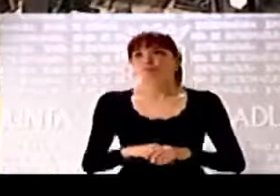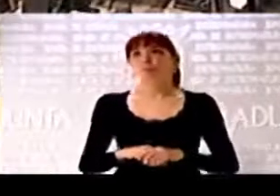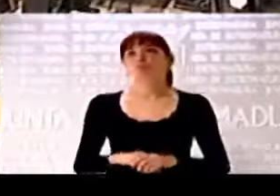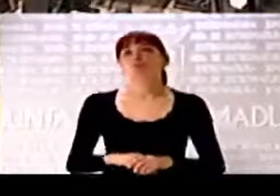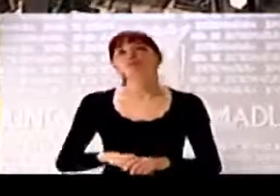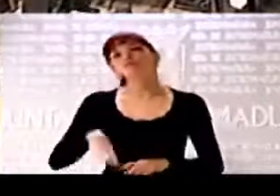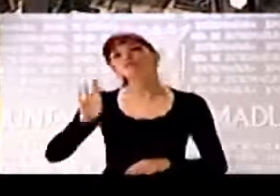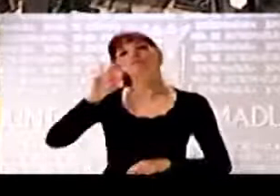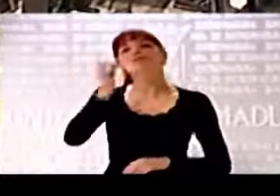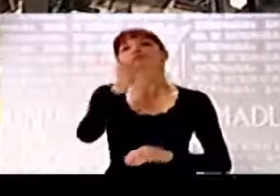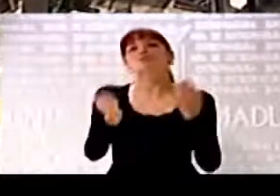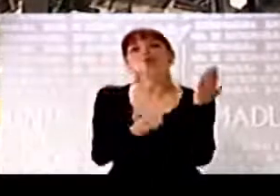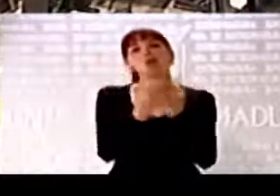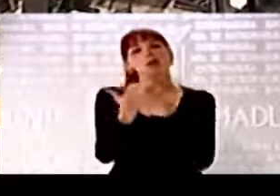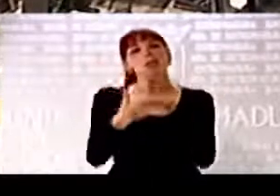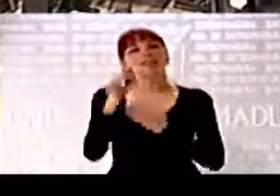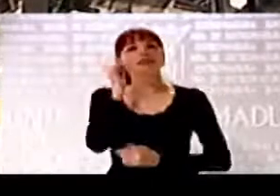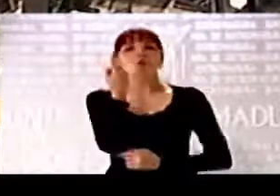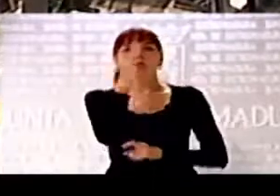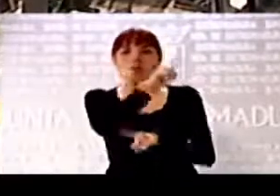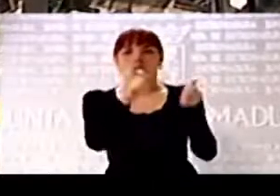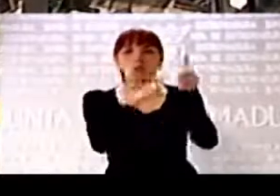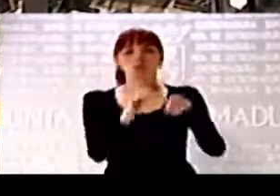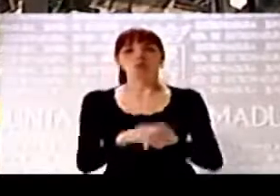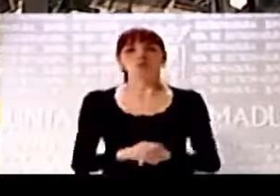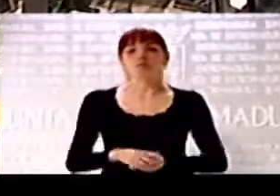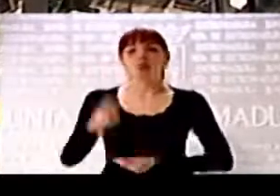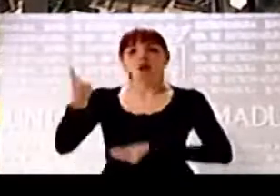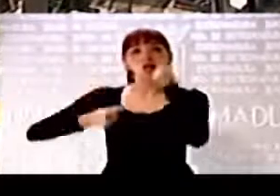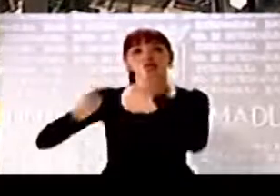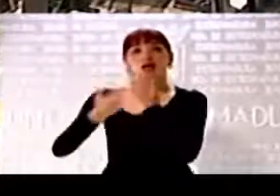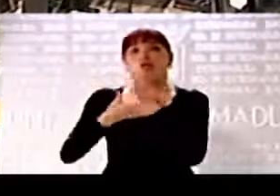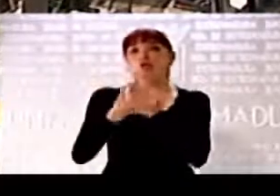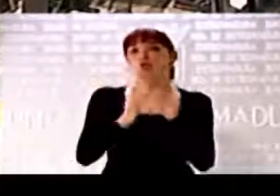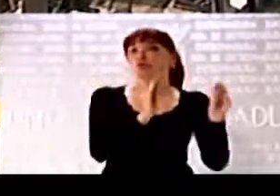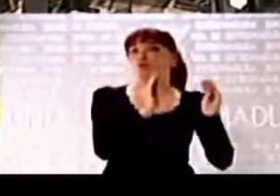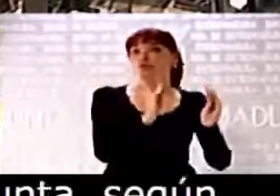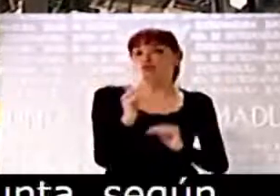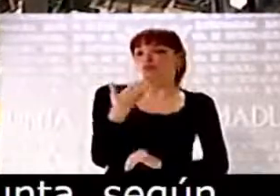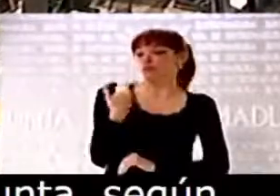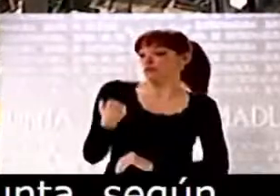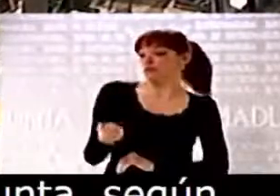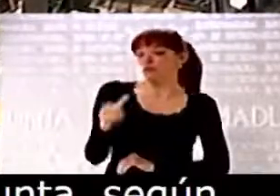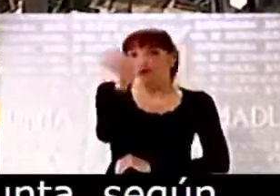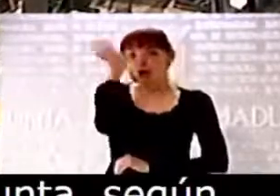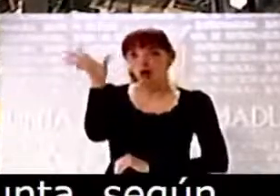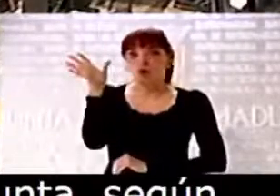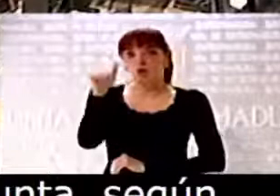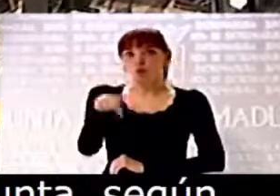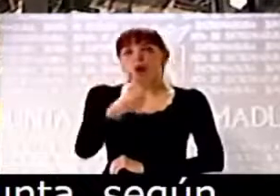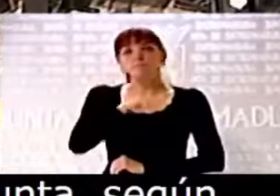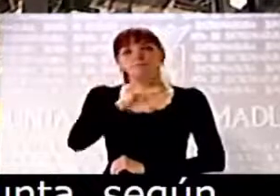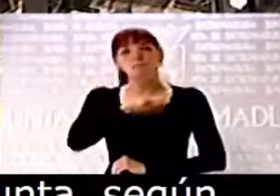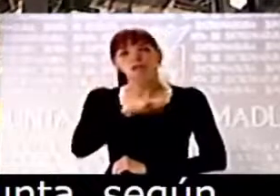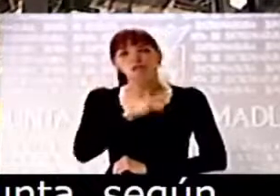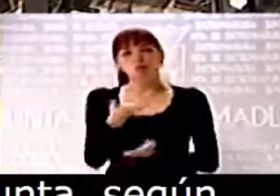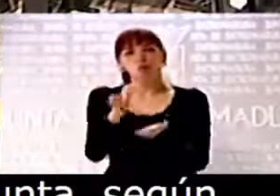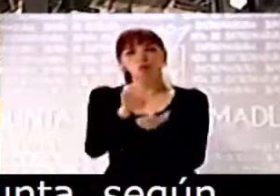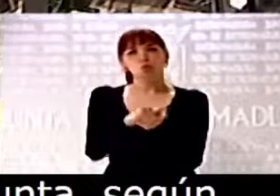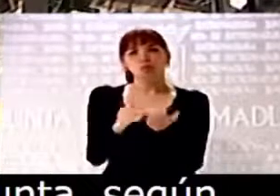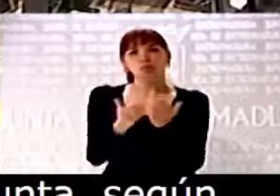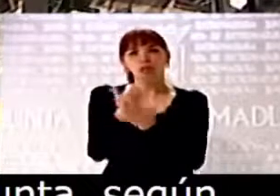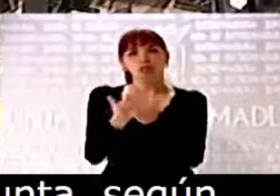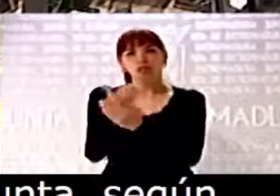Hola, buenos días, ministra. Una pregunta. Según datos de su ministerio, de este pasado verano, en España morían cada